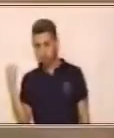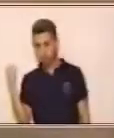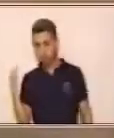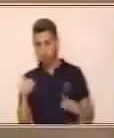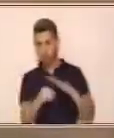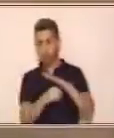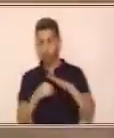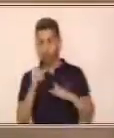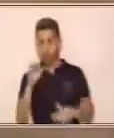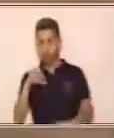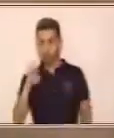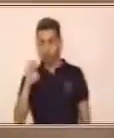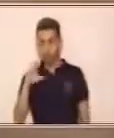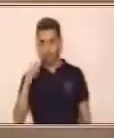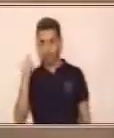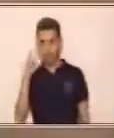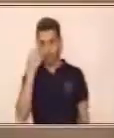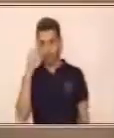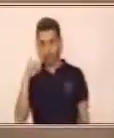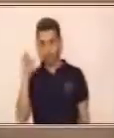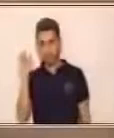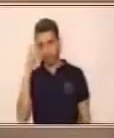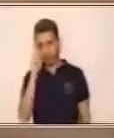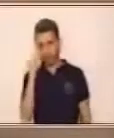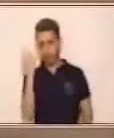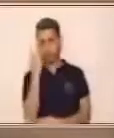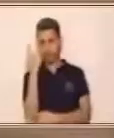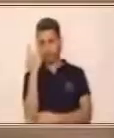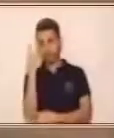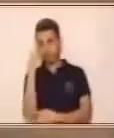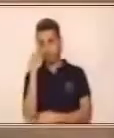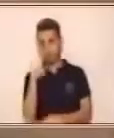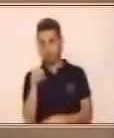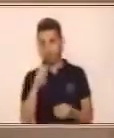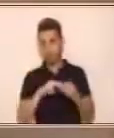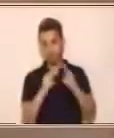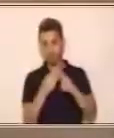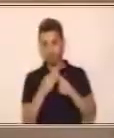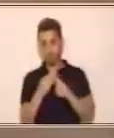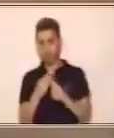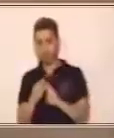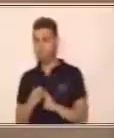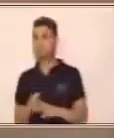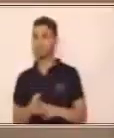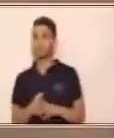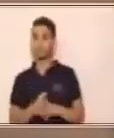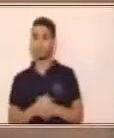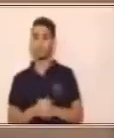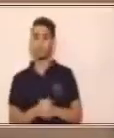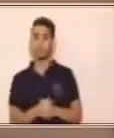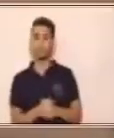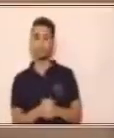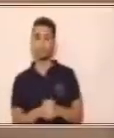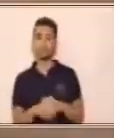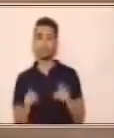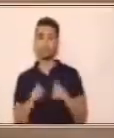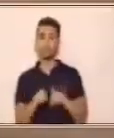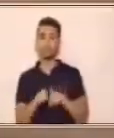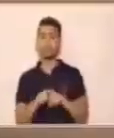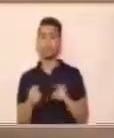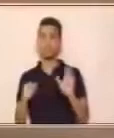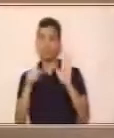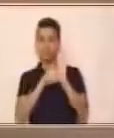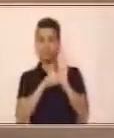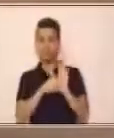operaciones que son muy importantes y que son básicas en la matemática, como en el caso de la